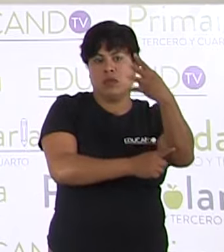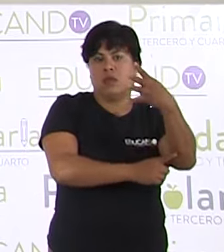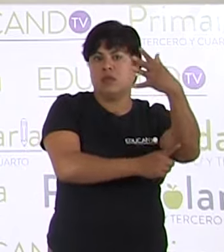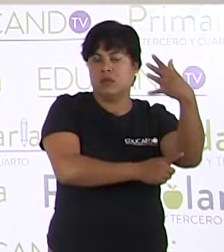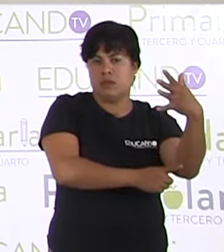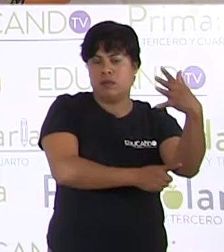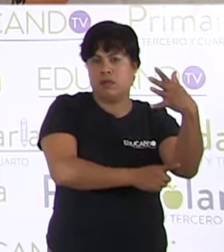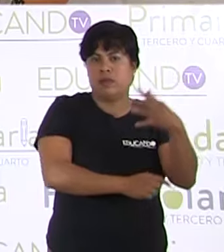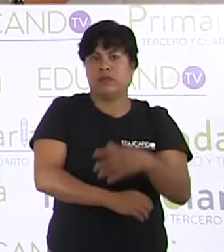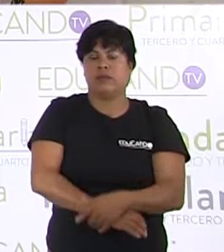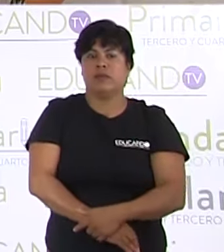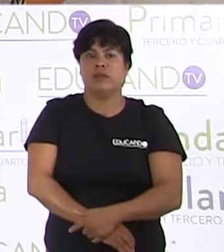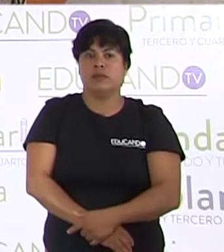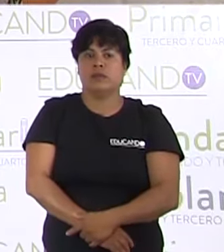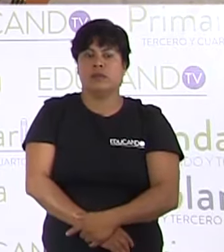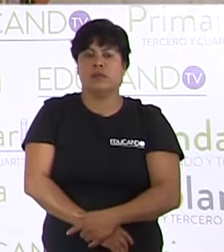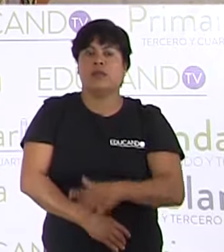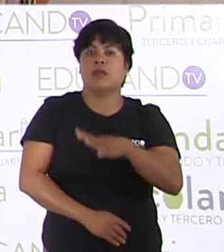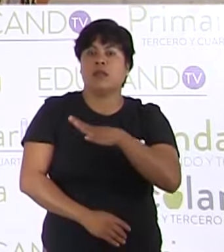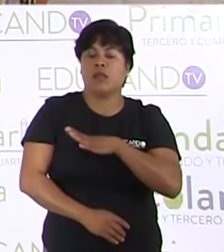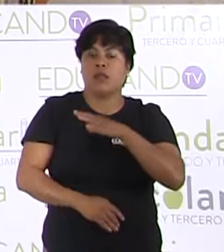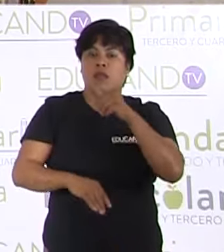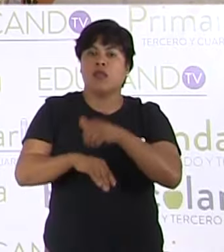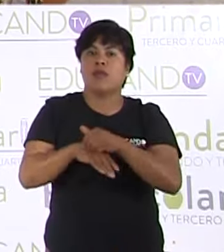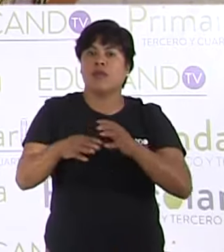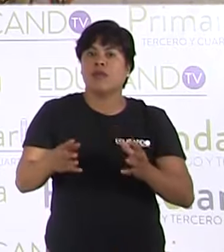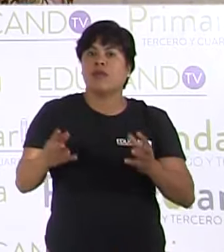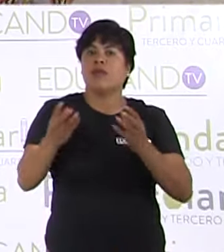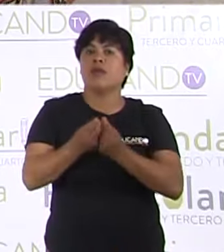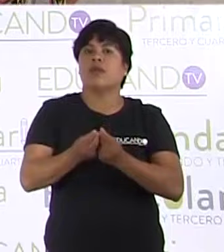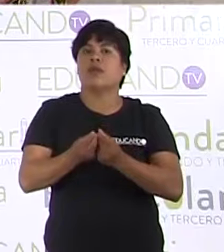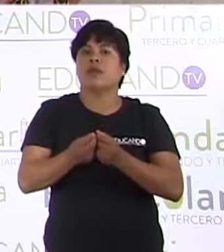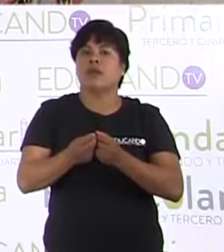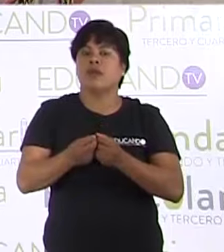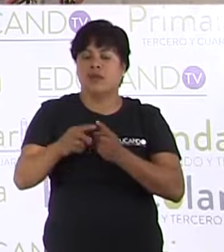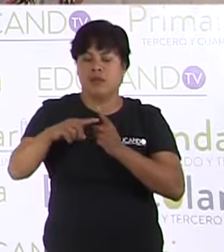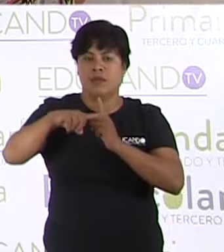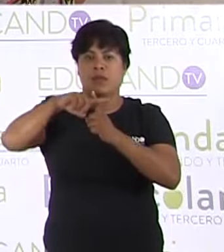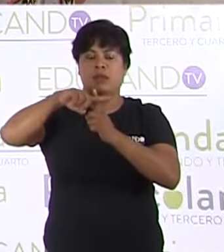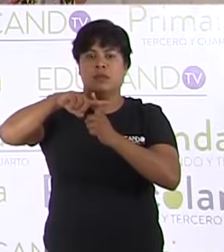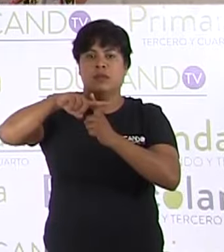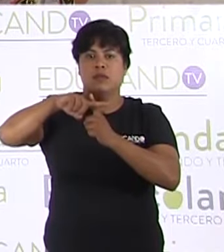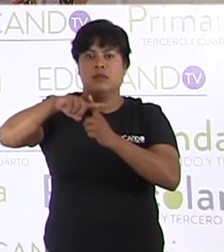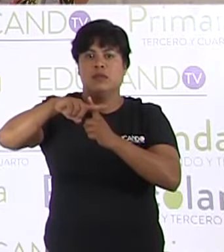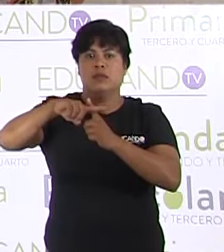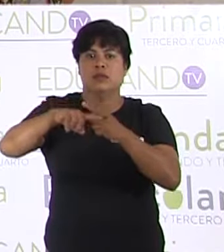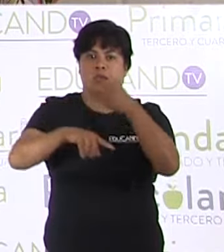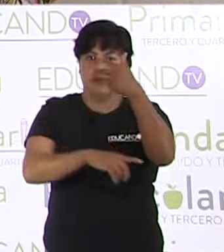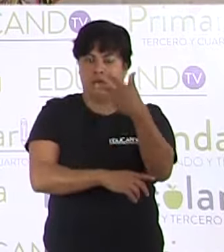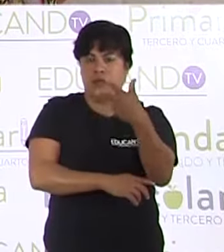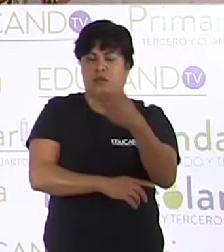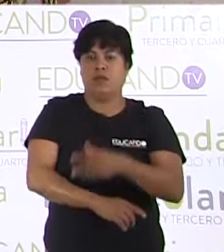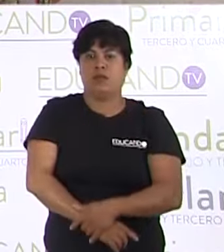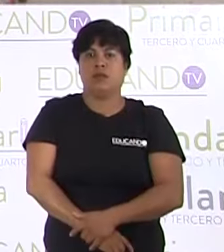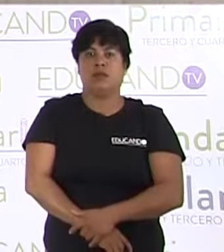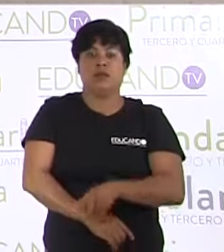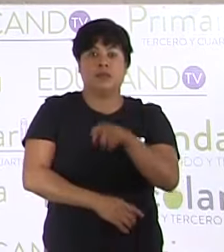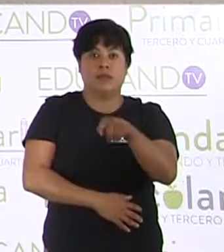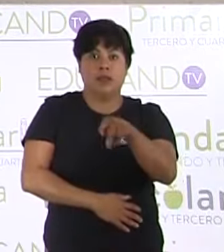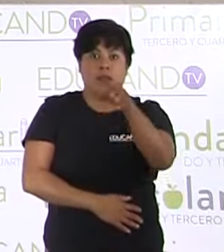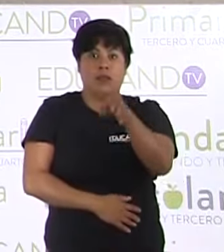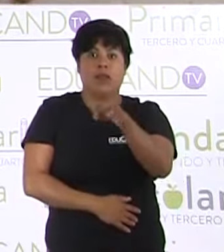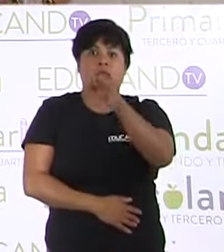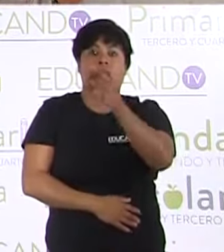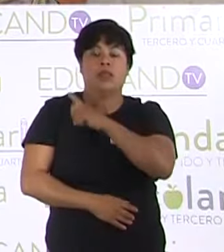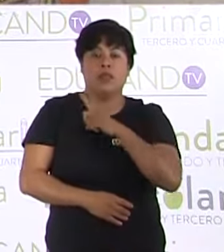4 5 y tenemos entonces que esta suma es igual a + 8 que en realidad se